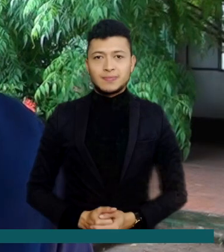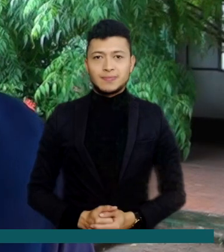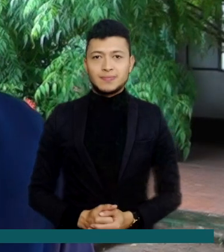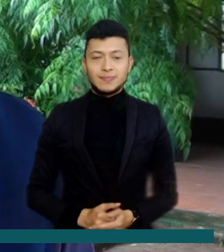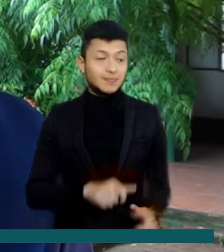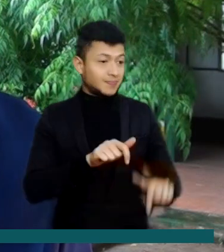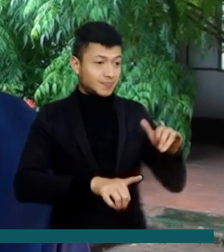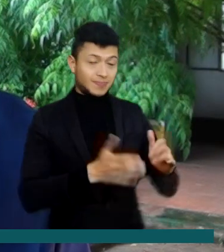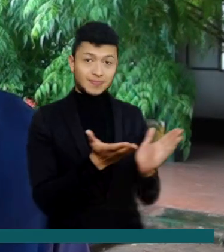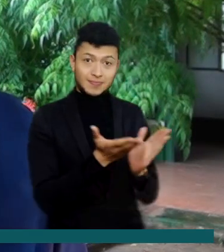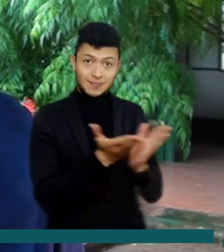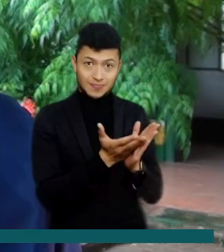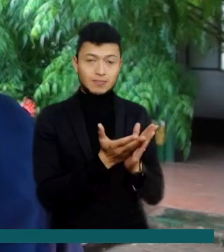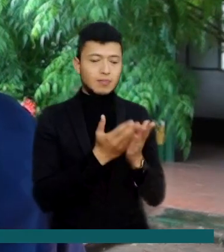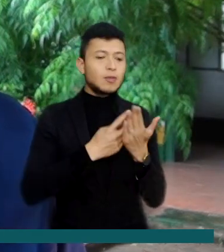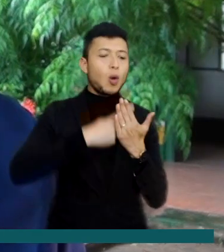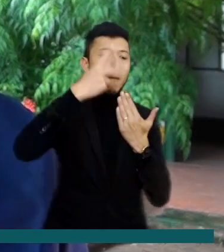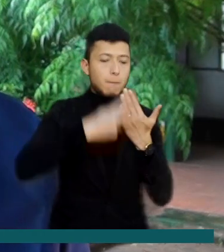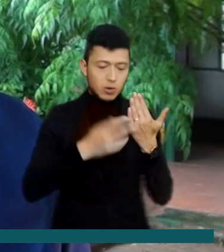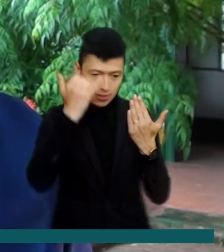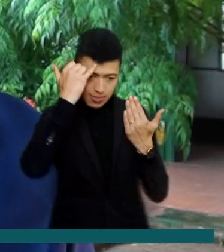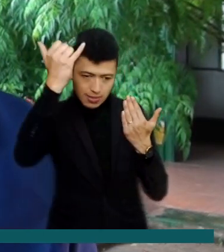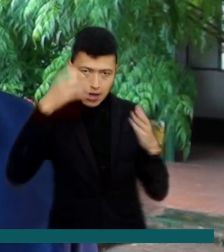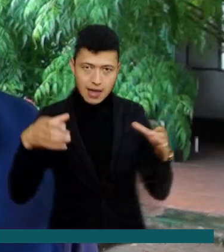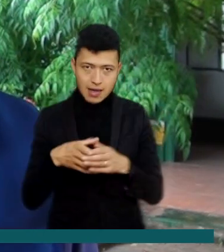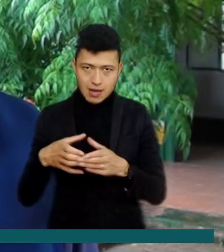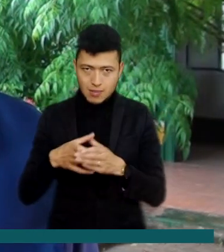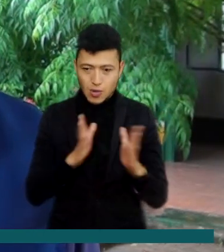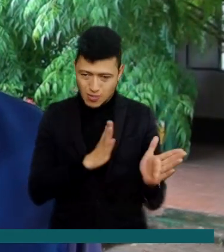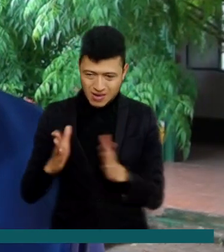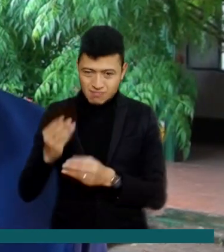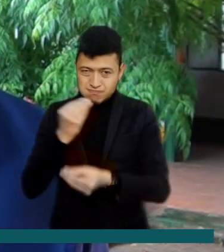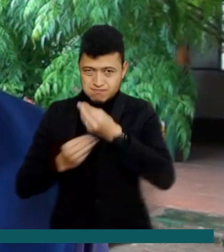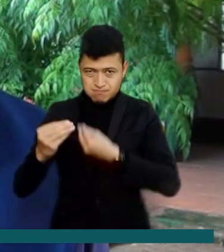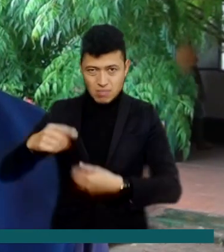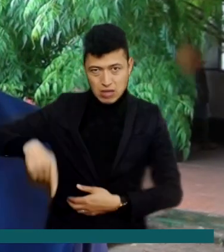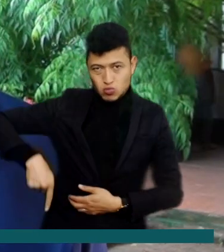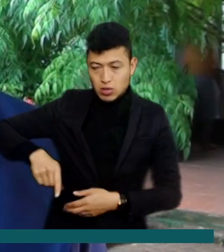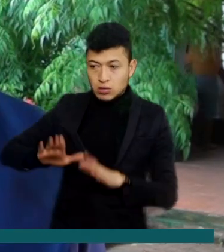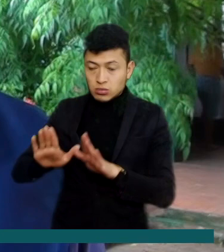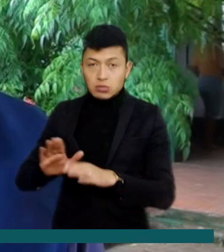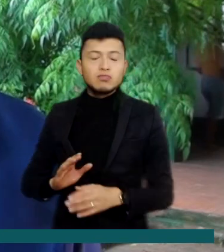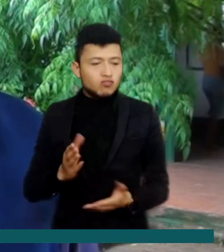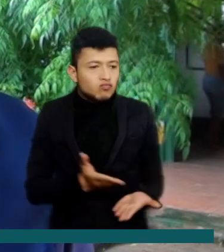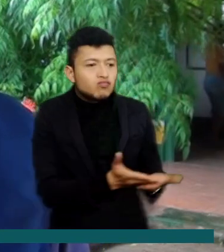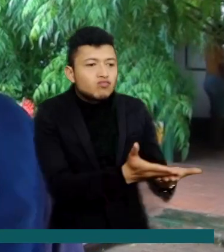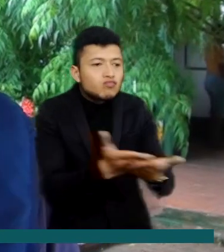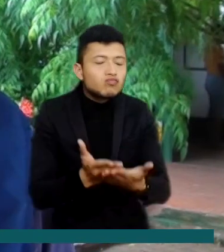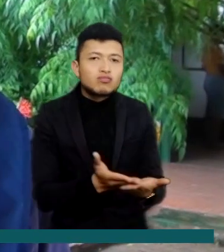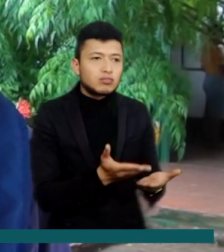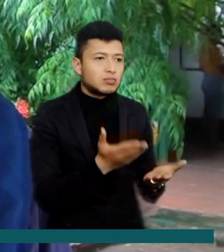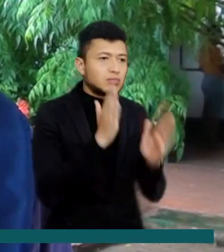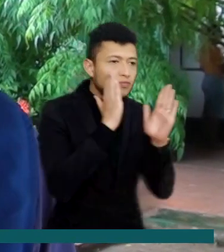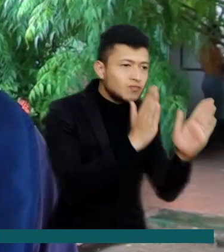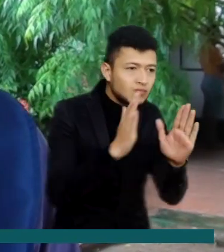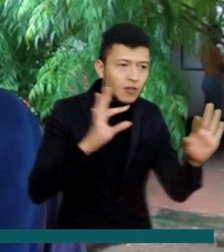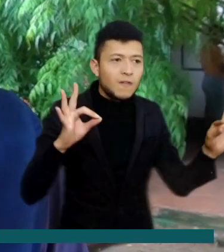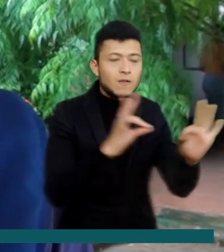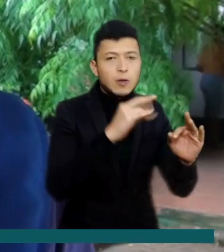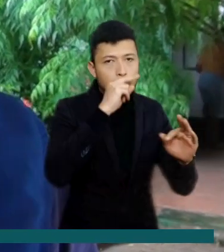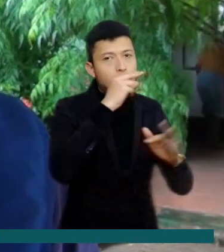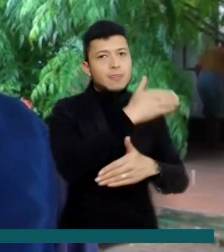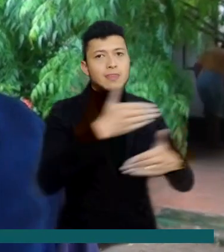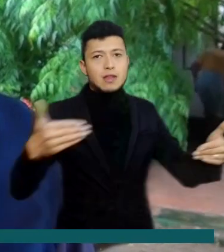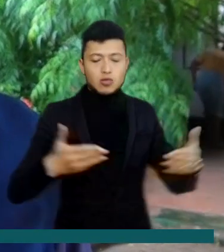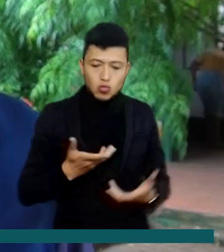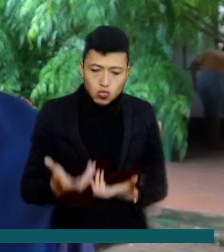Educación a través del equipo PAE estructuró el proyecto para atender a los niños con el complemento alimentario a los niños que están focalizados